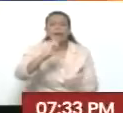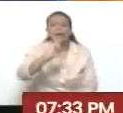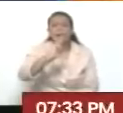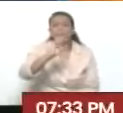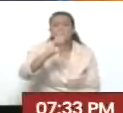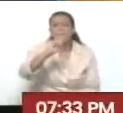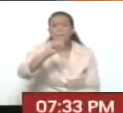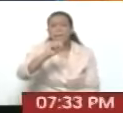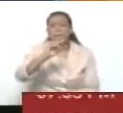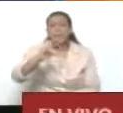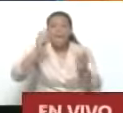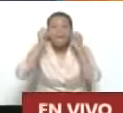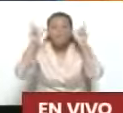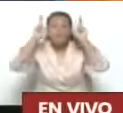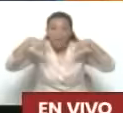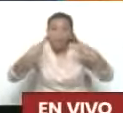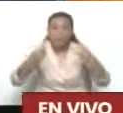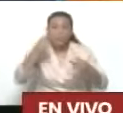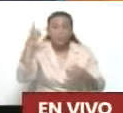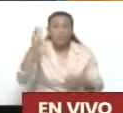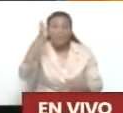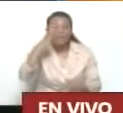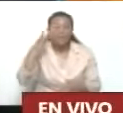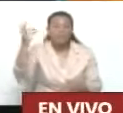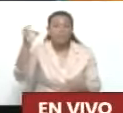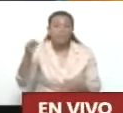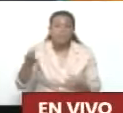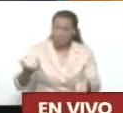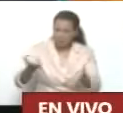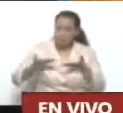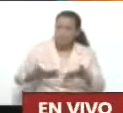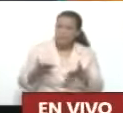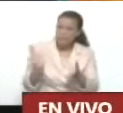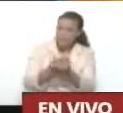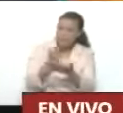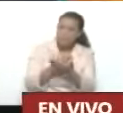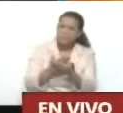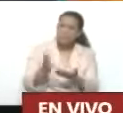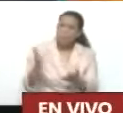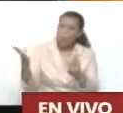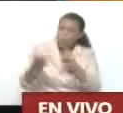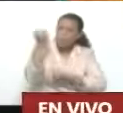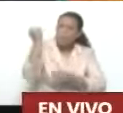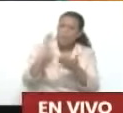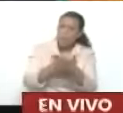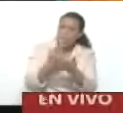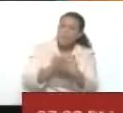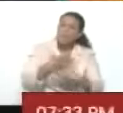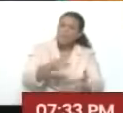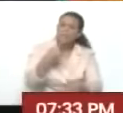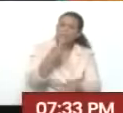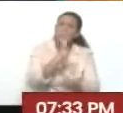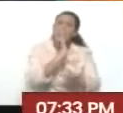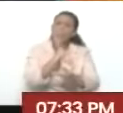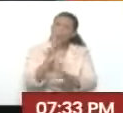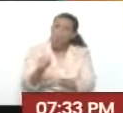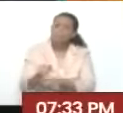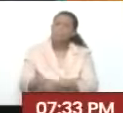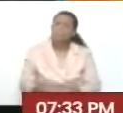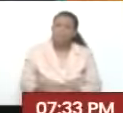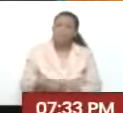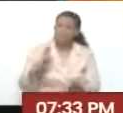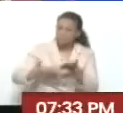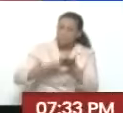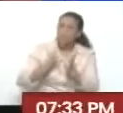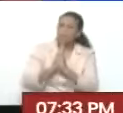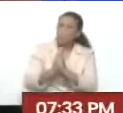llama El despertar de la historia, es un francés. Regálamelo. Prometido. Consíguemelo porque es muy interesante. ¿Tú lo tienes? ¿Y por qué no me lo has